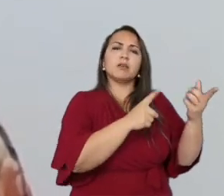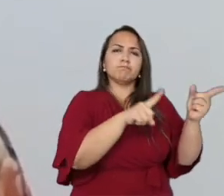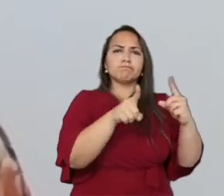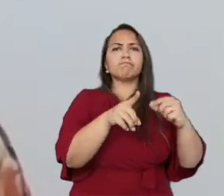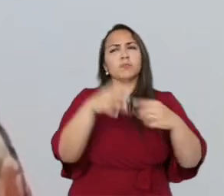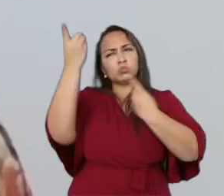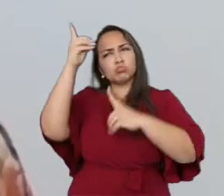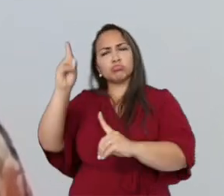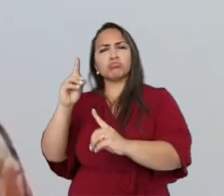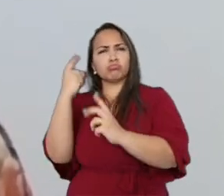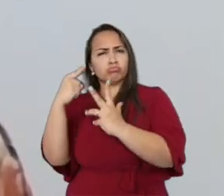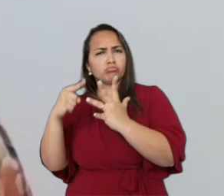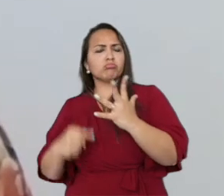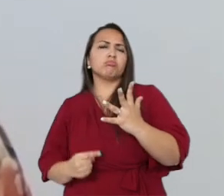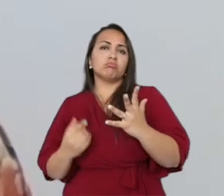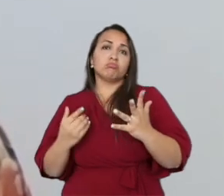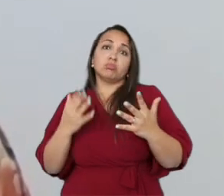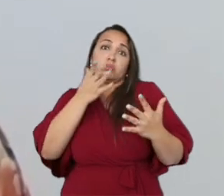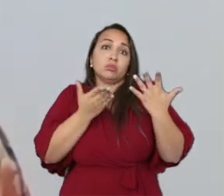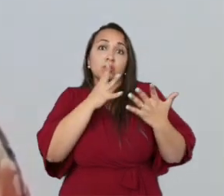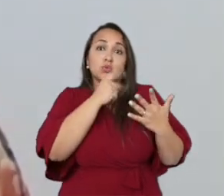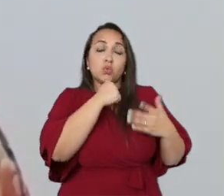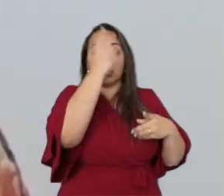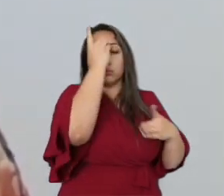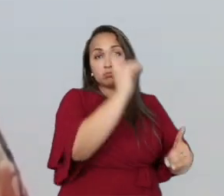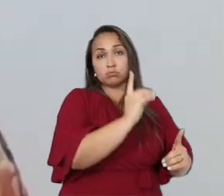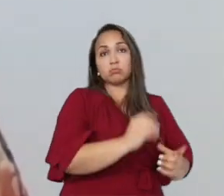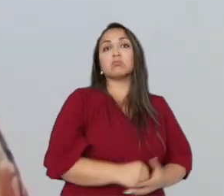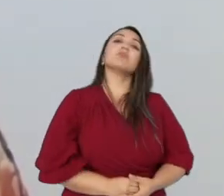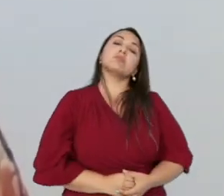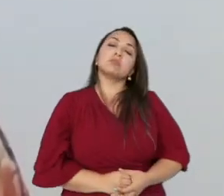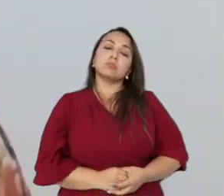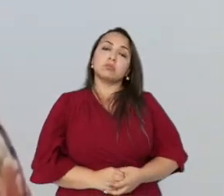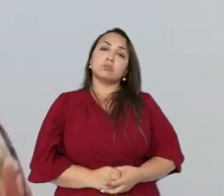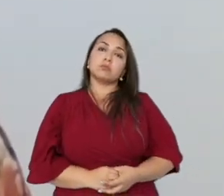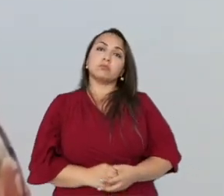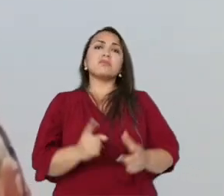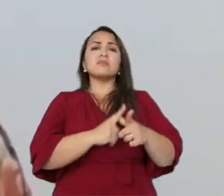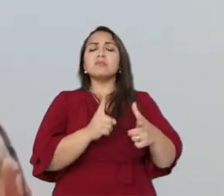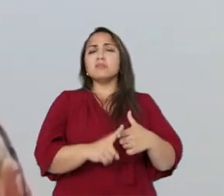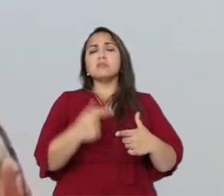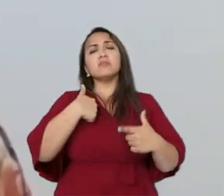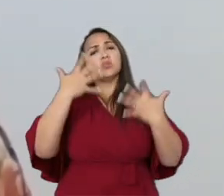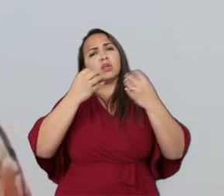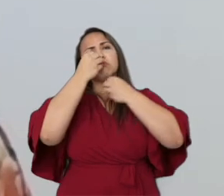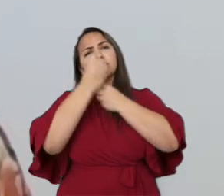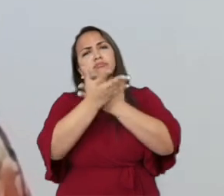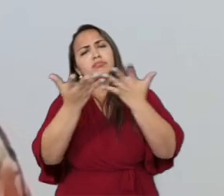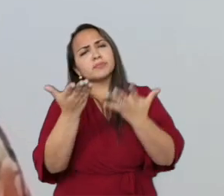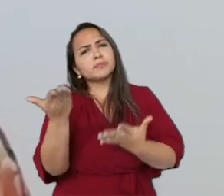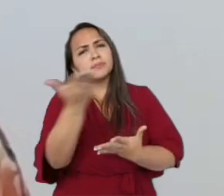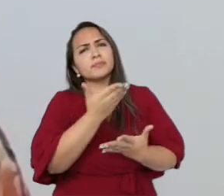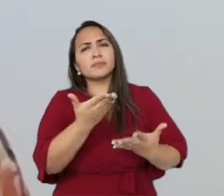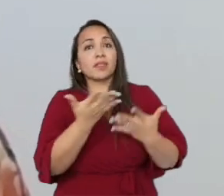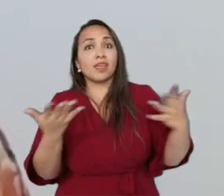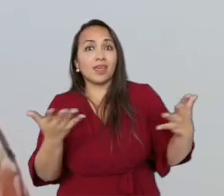adecuado, aunque no tengan un diagnóstico psicosocial. Y el mensaje que quiero llevar